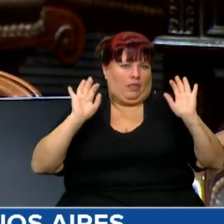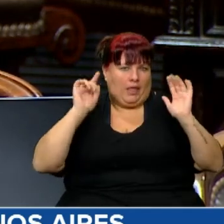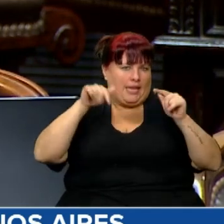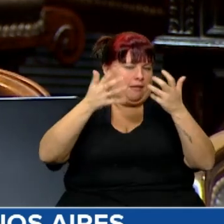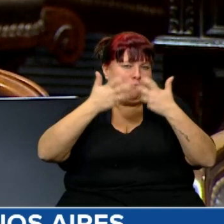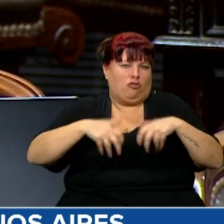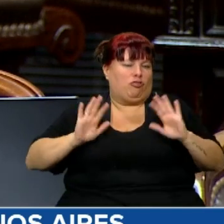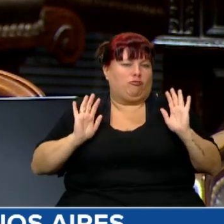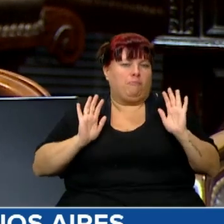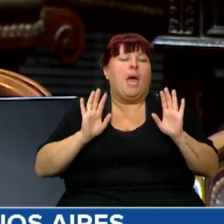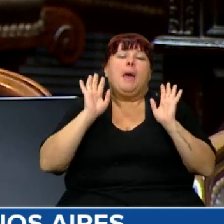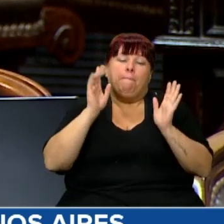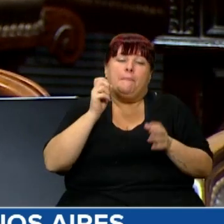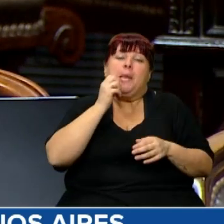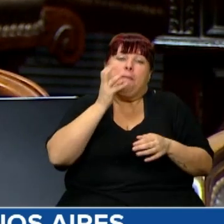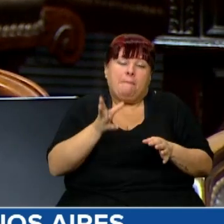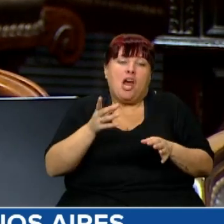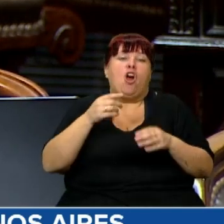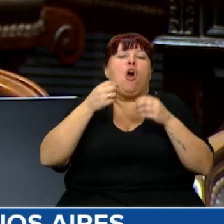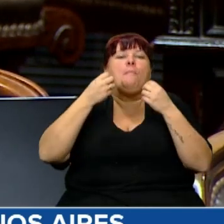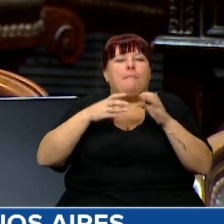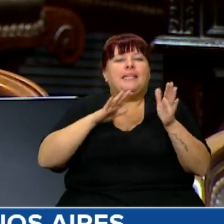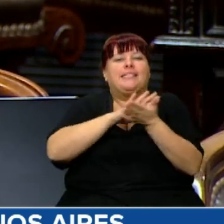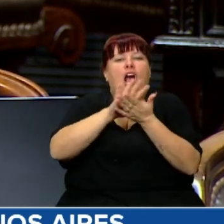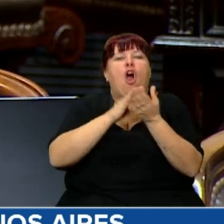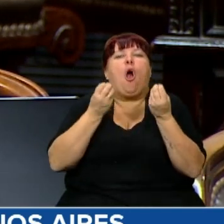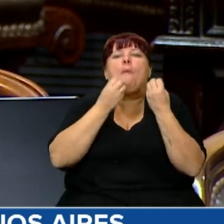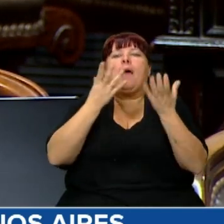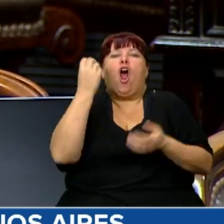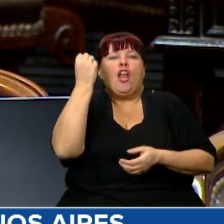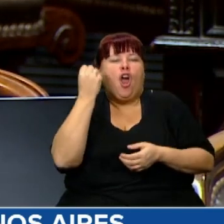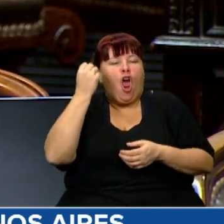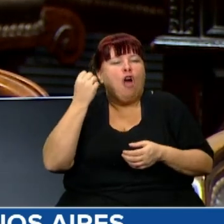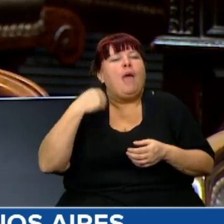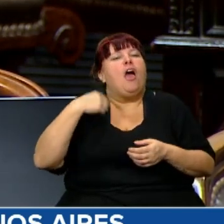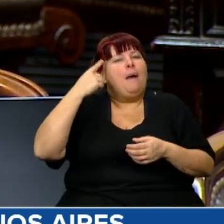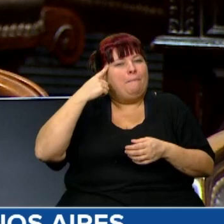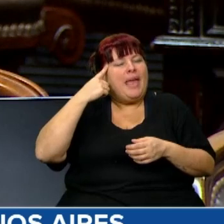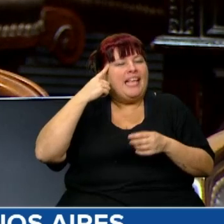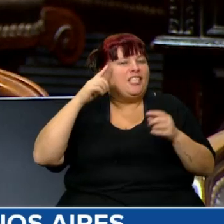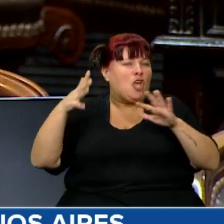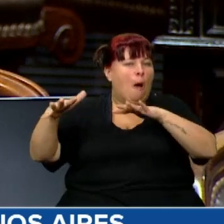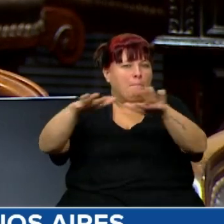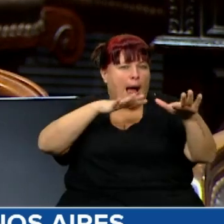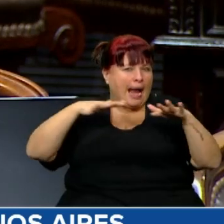este proyecto, pero sería bueno que para empezar a ordenar nuestra economía, y en esto creo que hay visiones similares en todos los